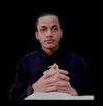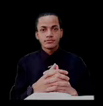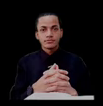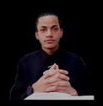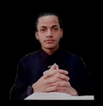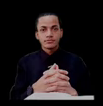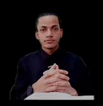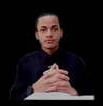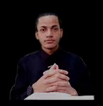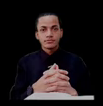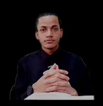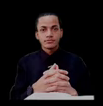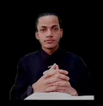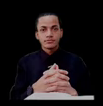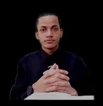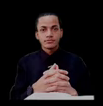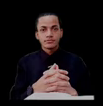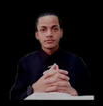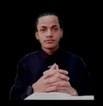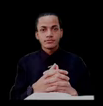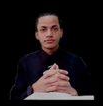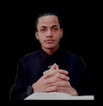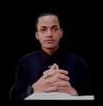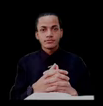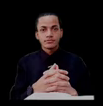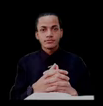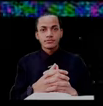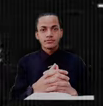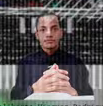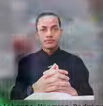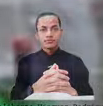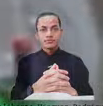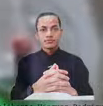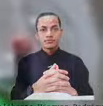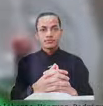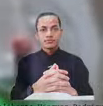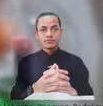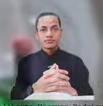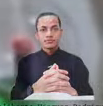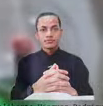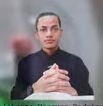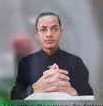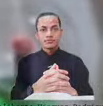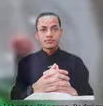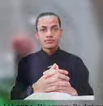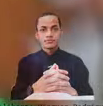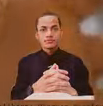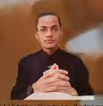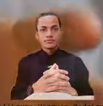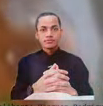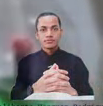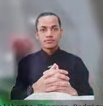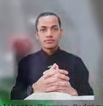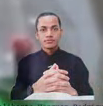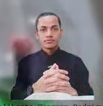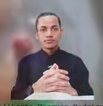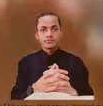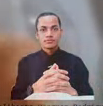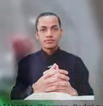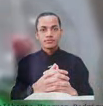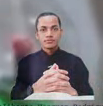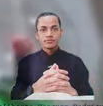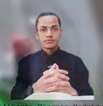hacer declaraciones fuertes sobre la posición ancestral de Sahelanthropus. Aunque también el paleontólogo Gontel Beklis y